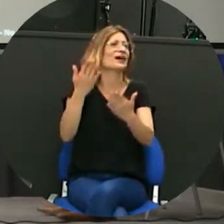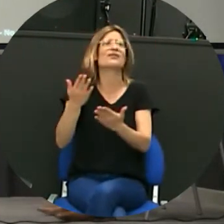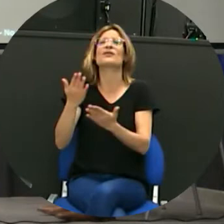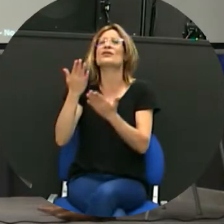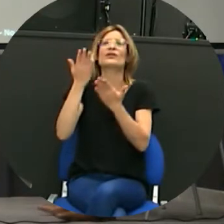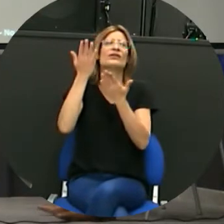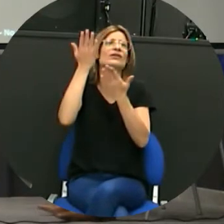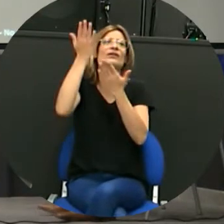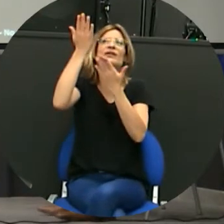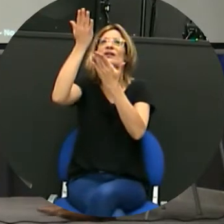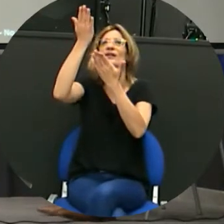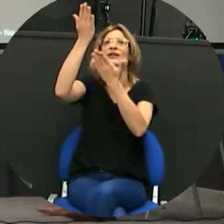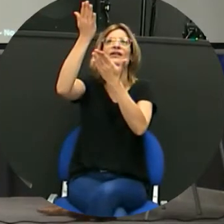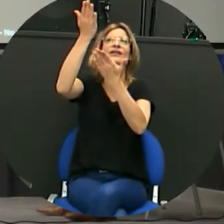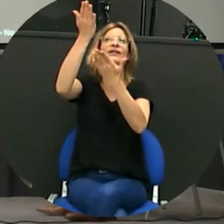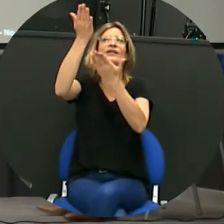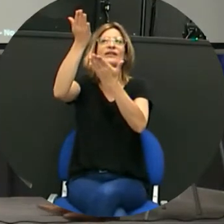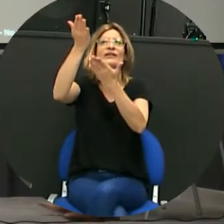te adoro,